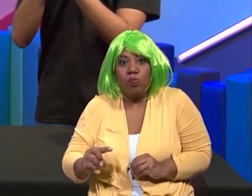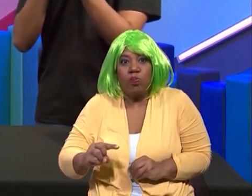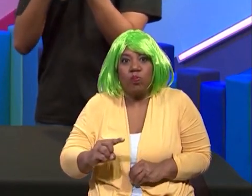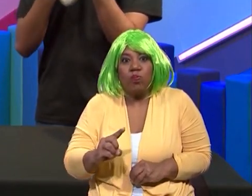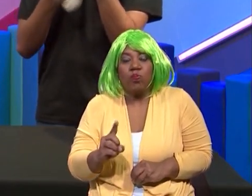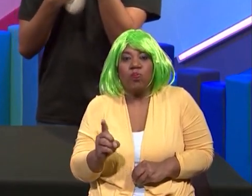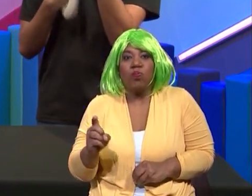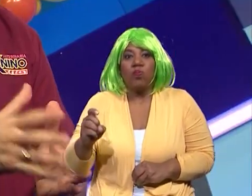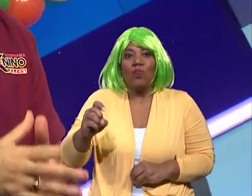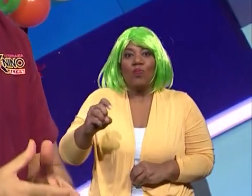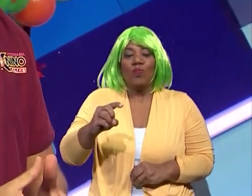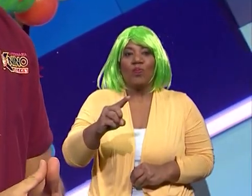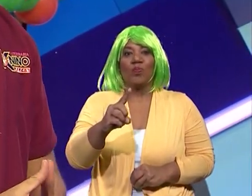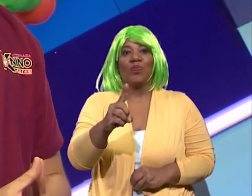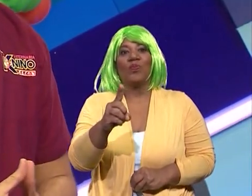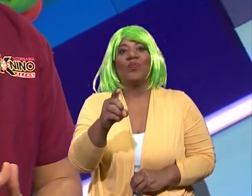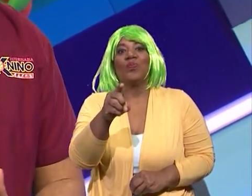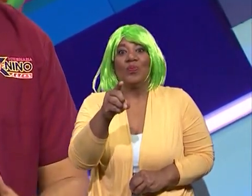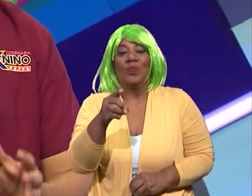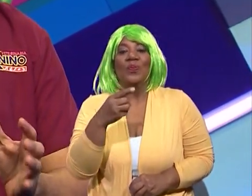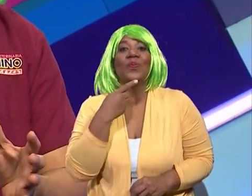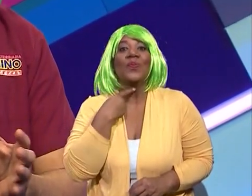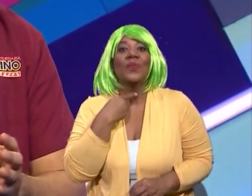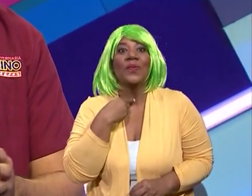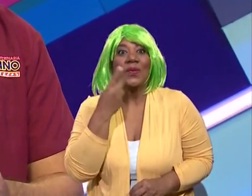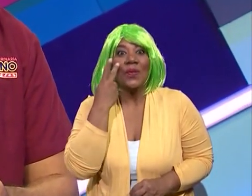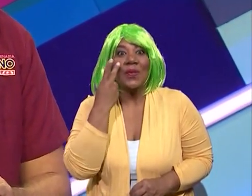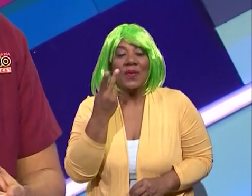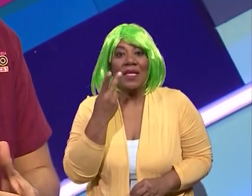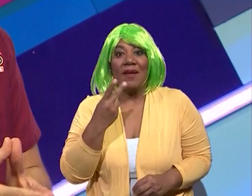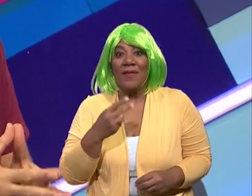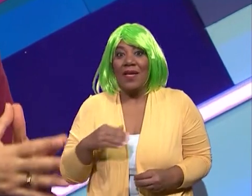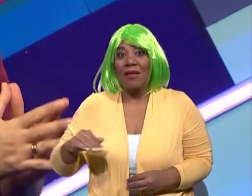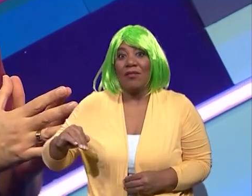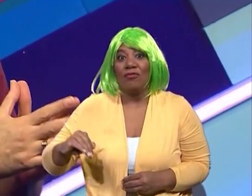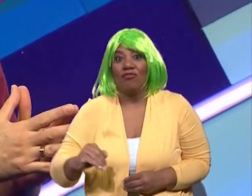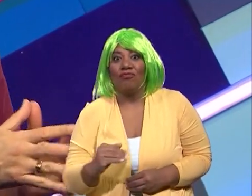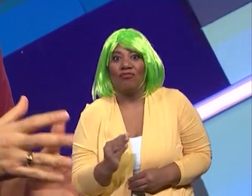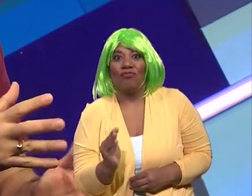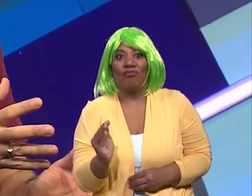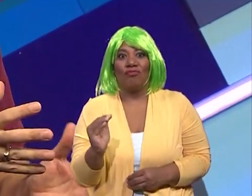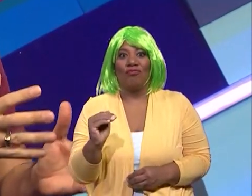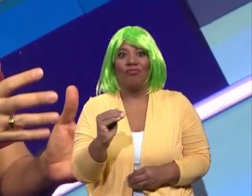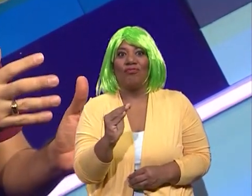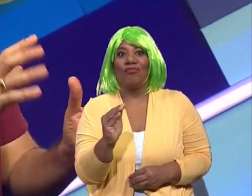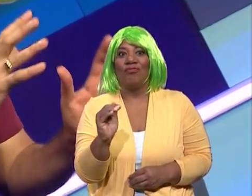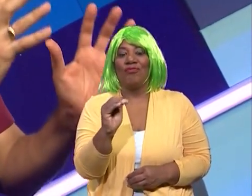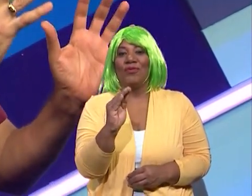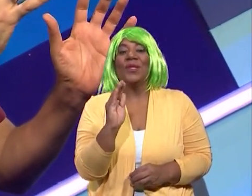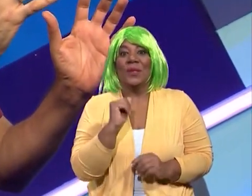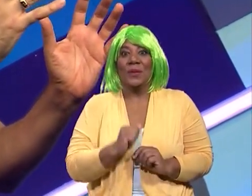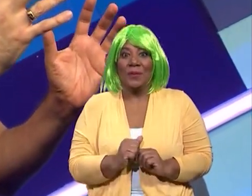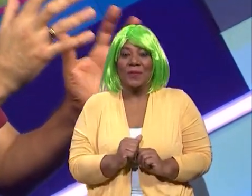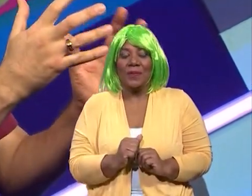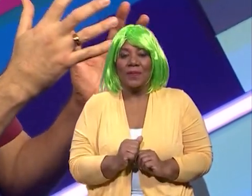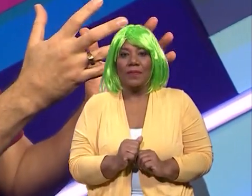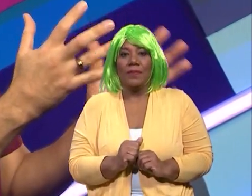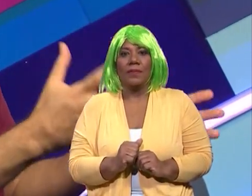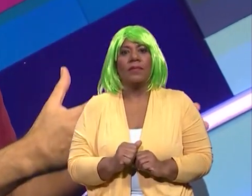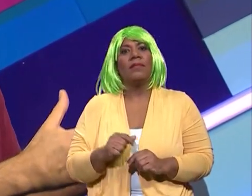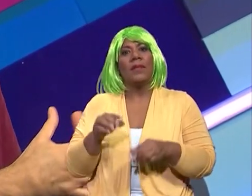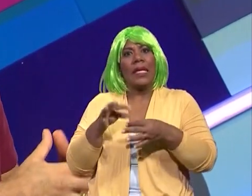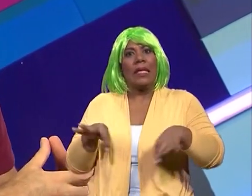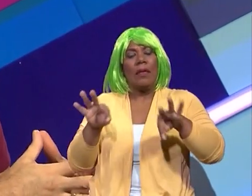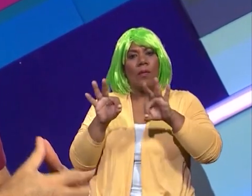interesantes, bien interesados en ver esta serpiente. Pero fíjense algo también interesante, Emmanuel. Explícales qué es lo que